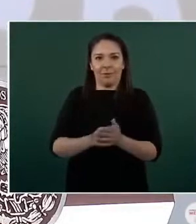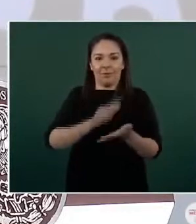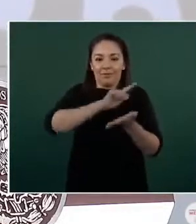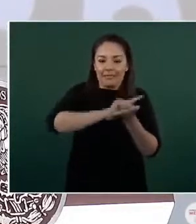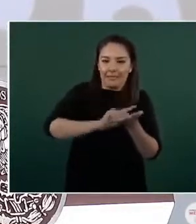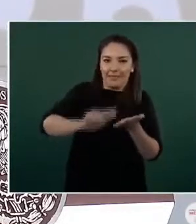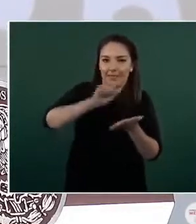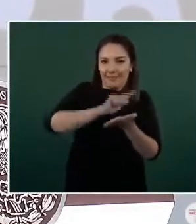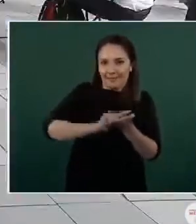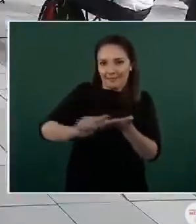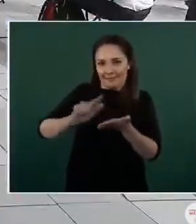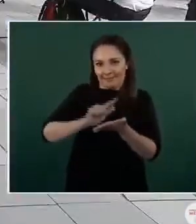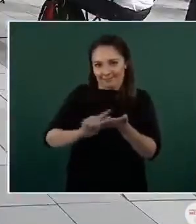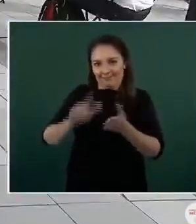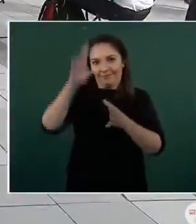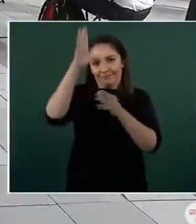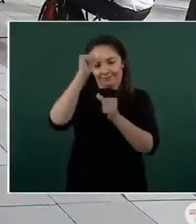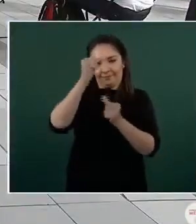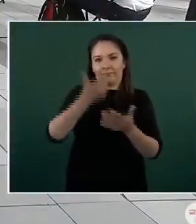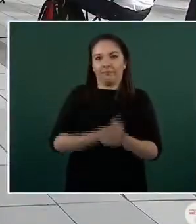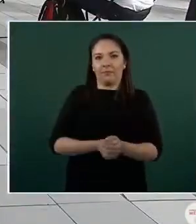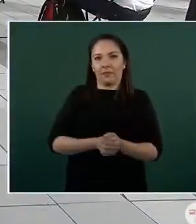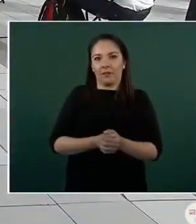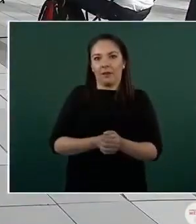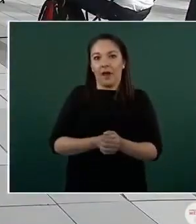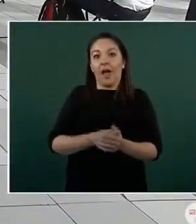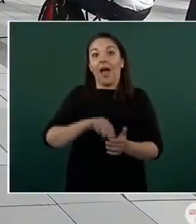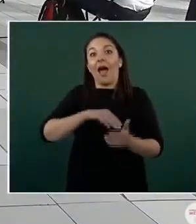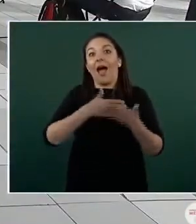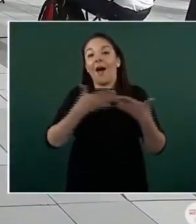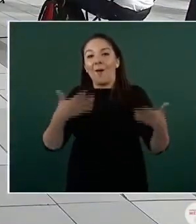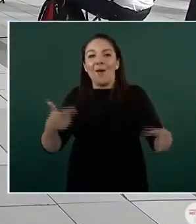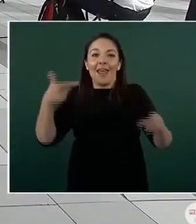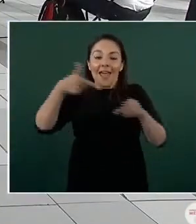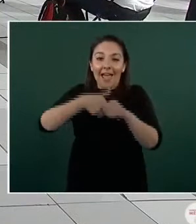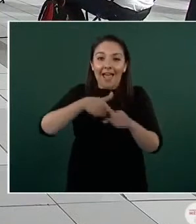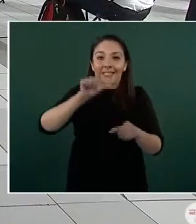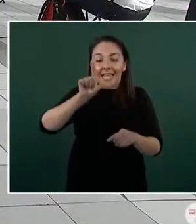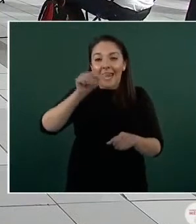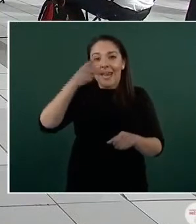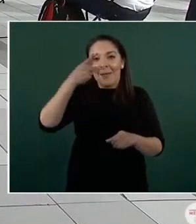el contrato de ellos mismos. Vámonos al gas LP, el precio promedio